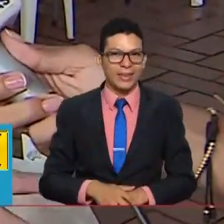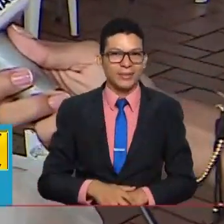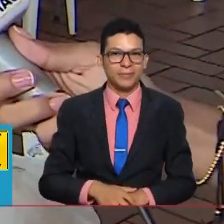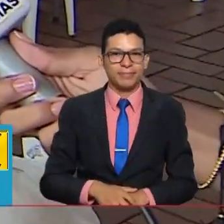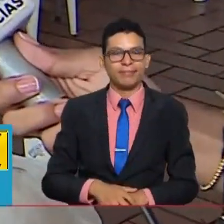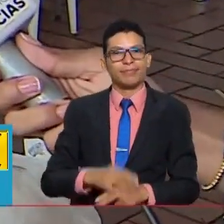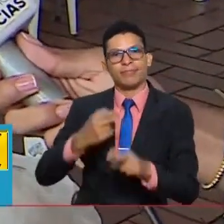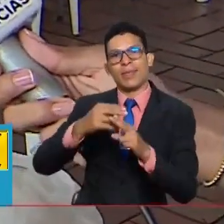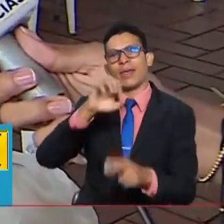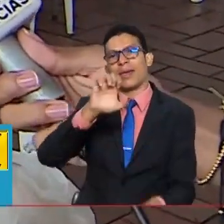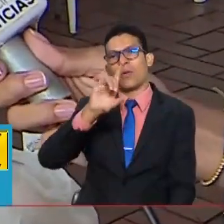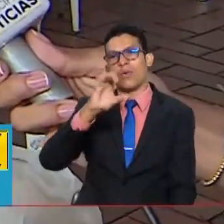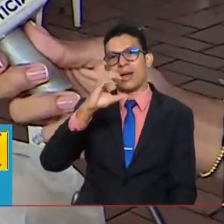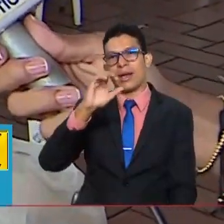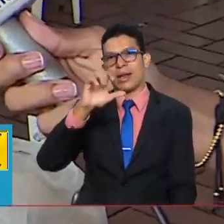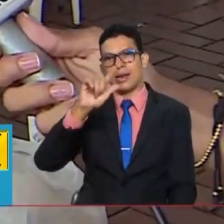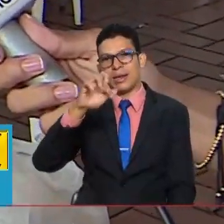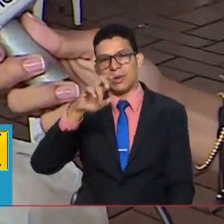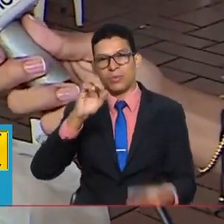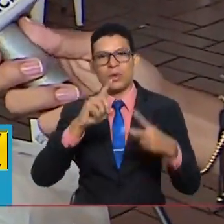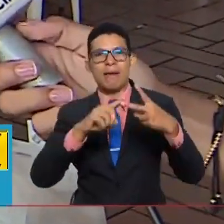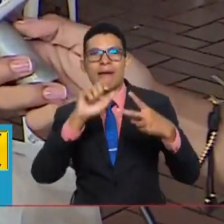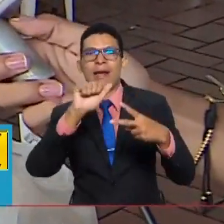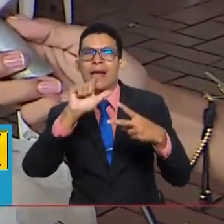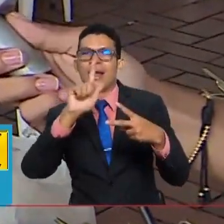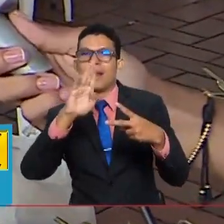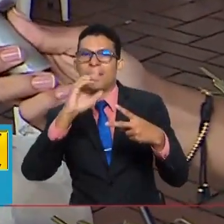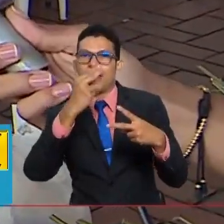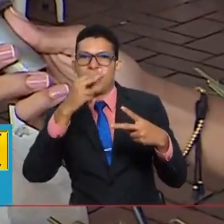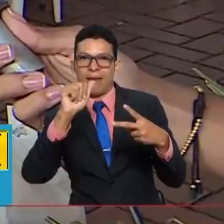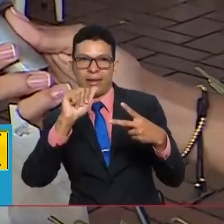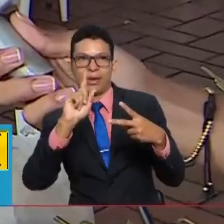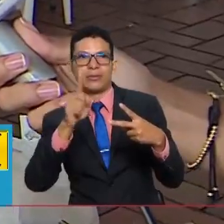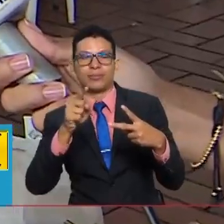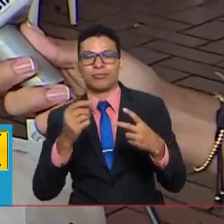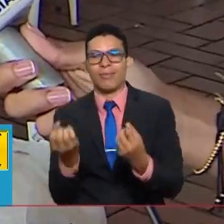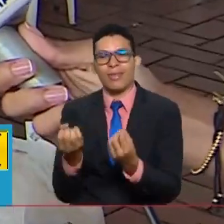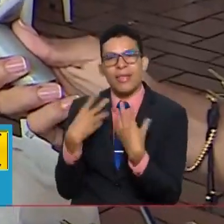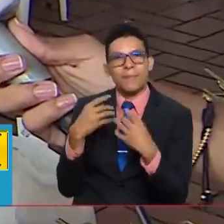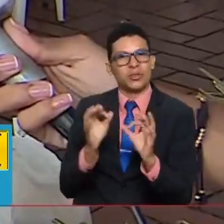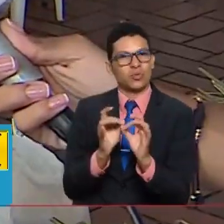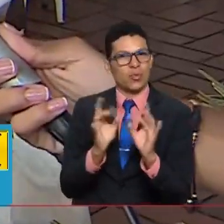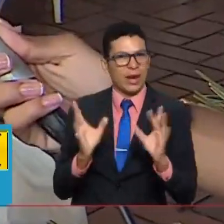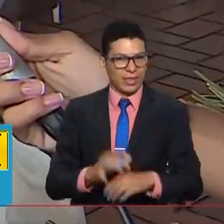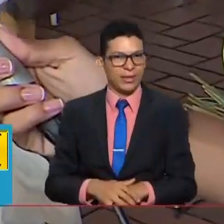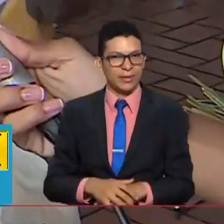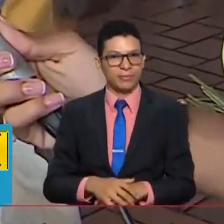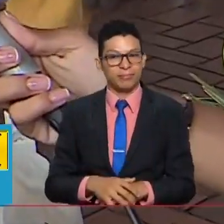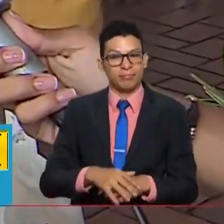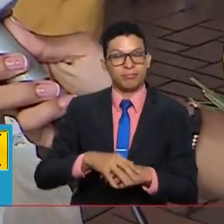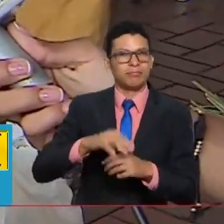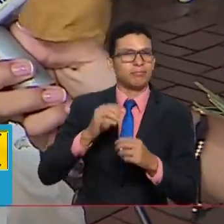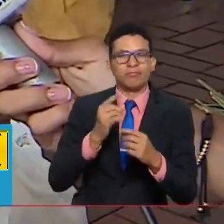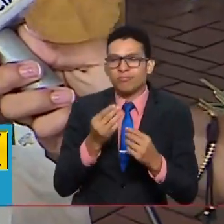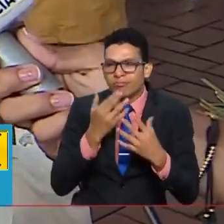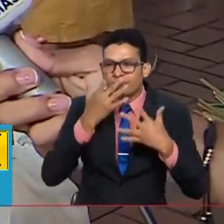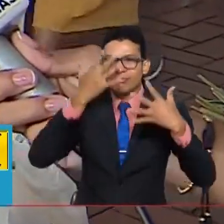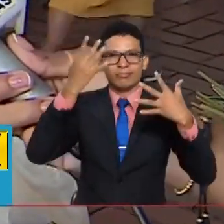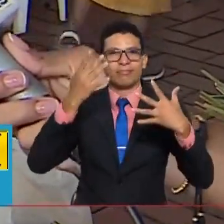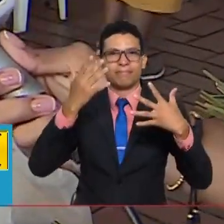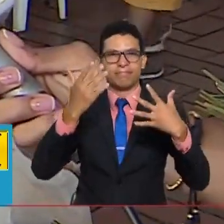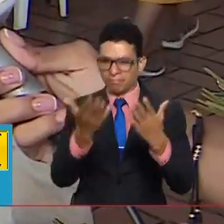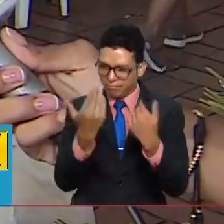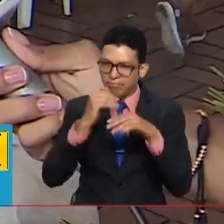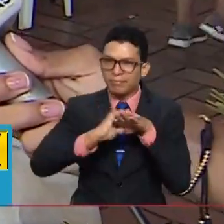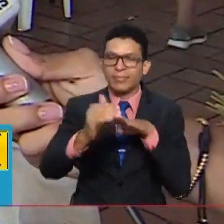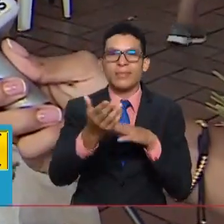eucalipto, la albahaca, hierbabuena, que son los baños dulces para traer la suerte. Tenemos las aromáticas, mejor dicho, los invito a que vengan,